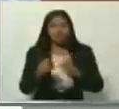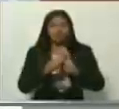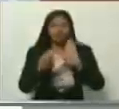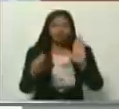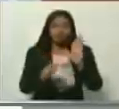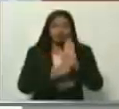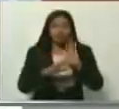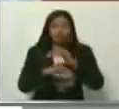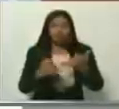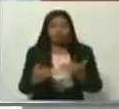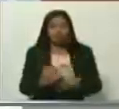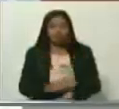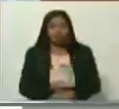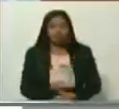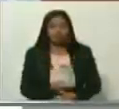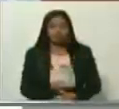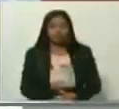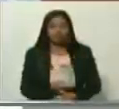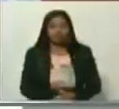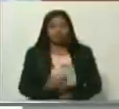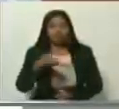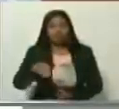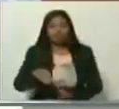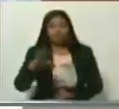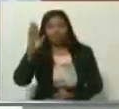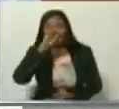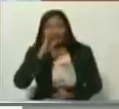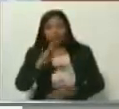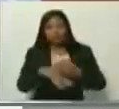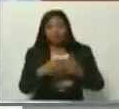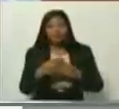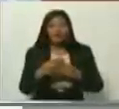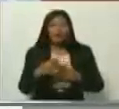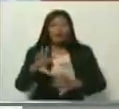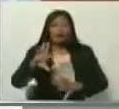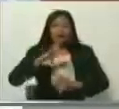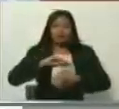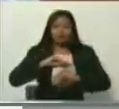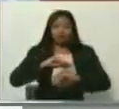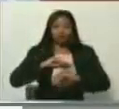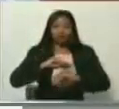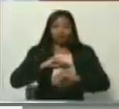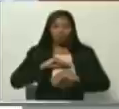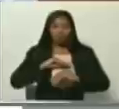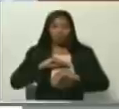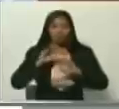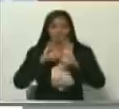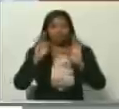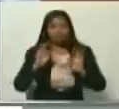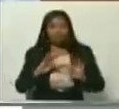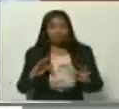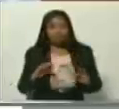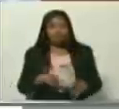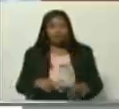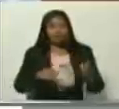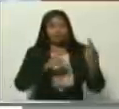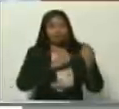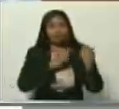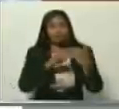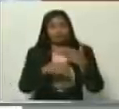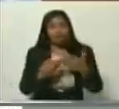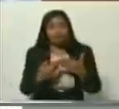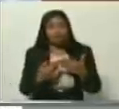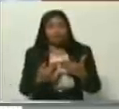Constitución del estado Barinas, asume de manera de encargado